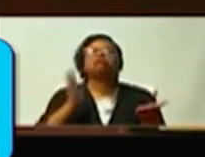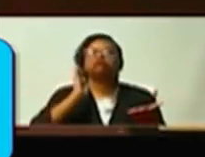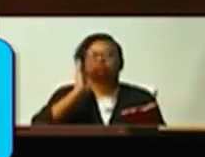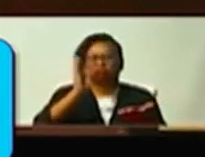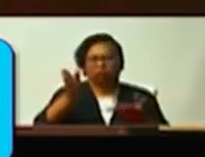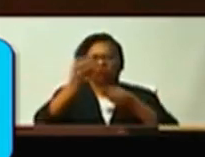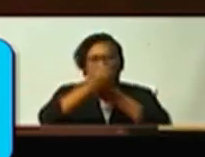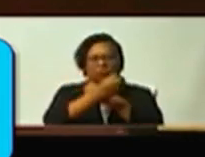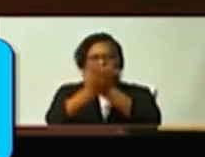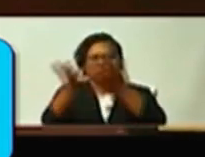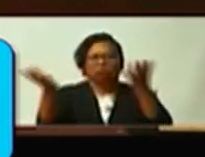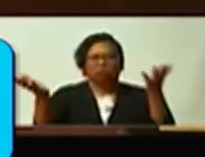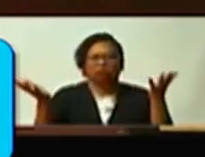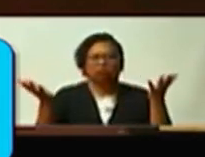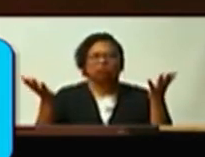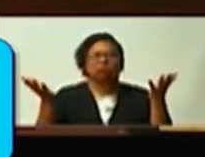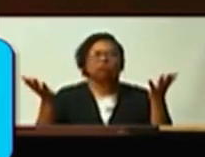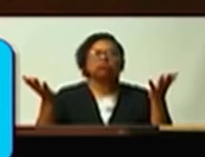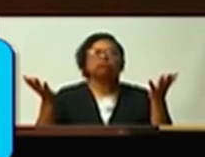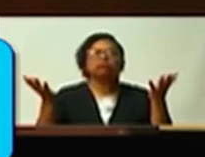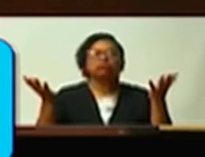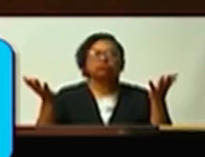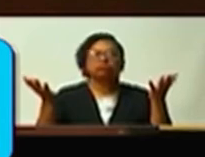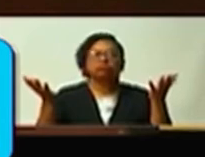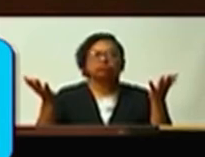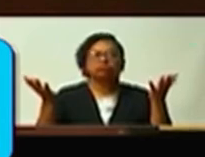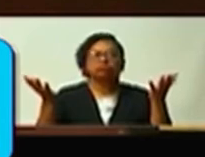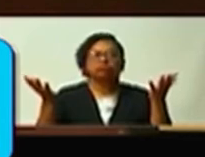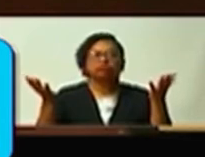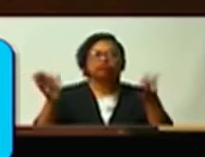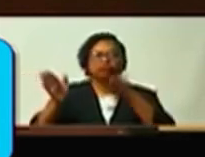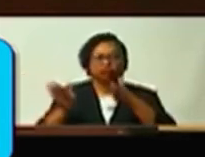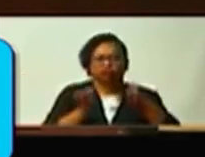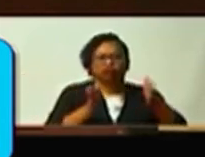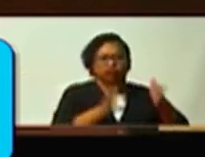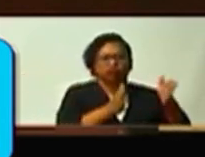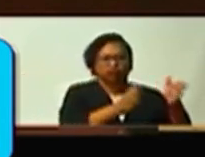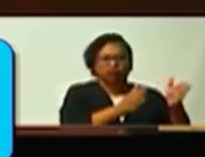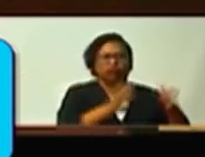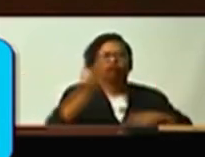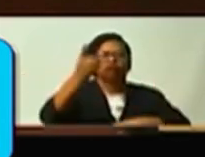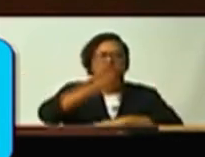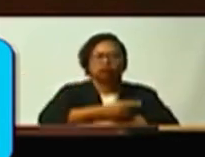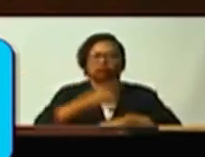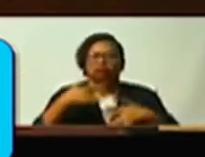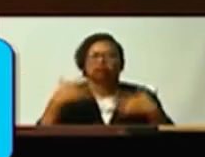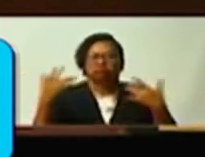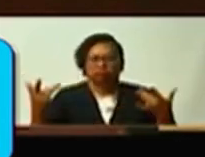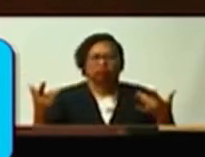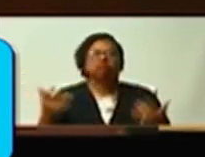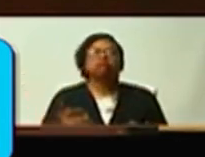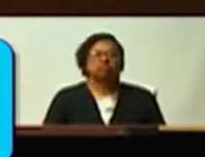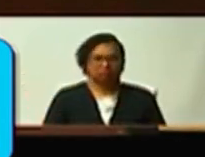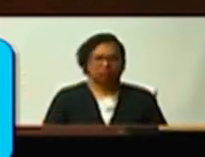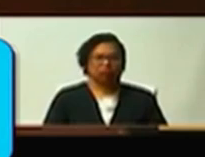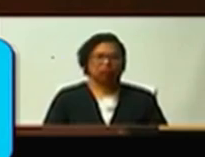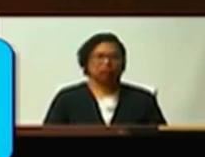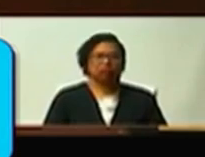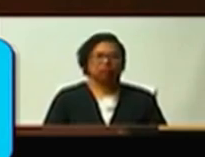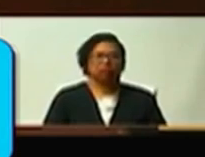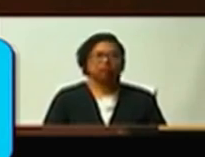iremos anunciando el proceso. Este es un mes que todo el mundo sabe